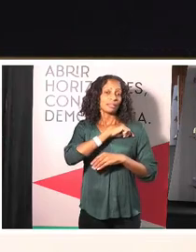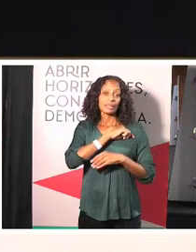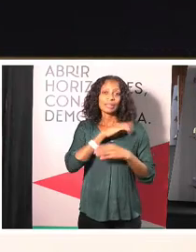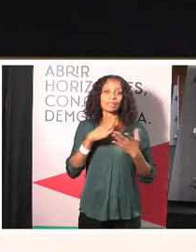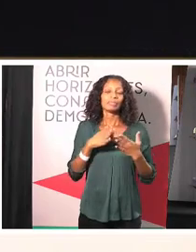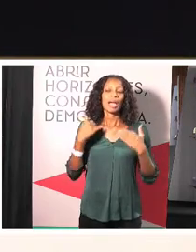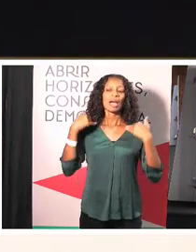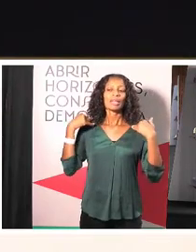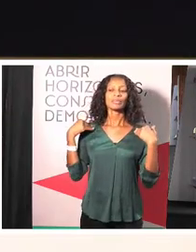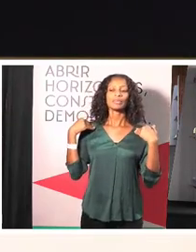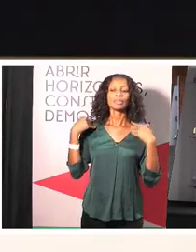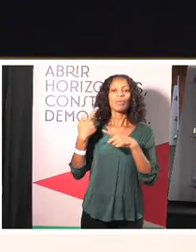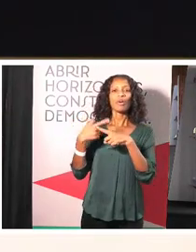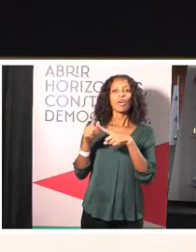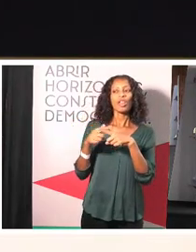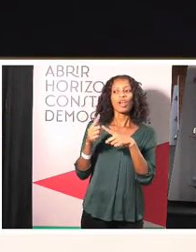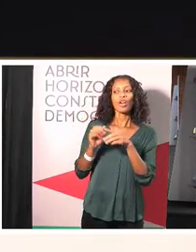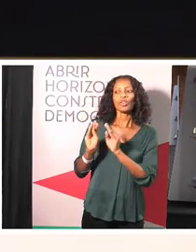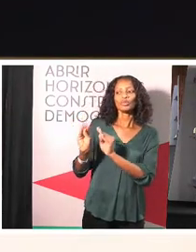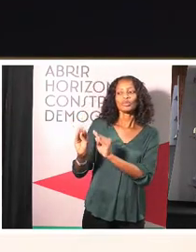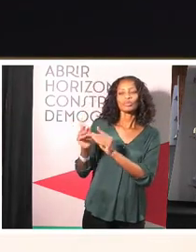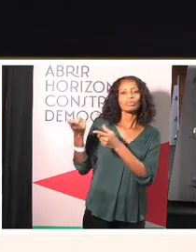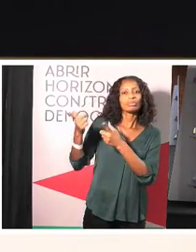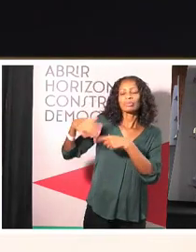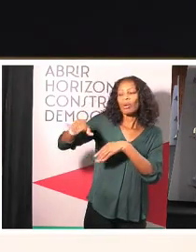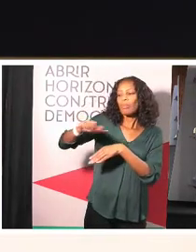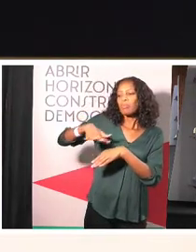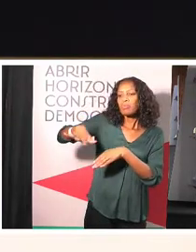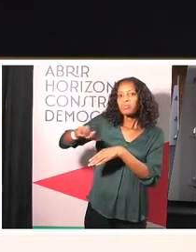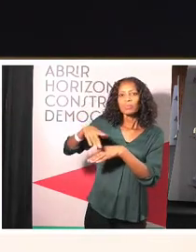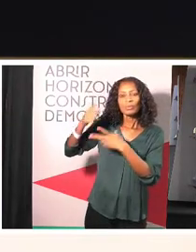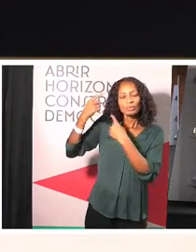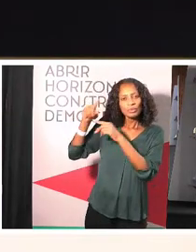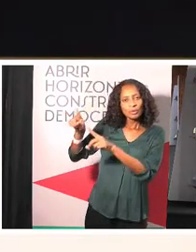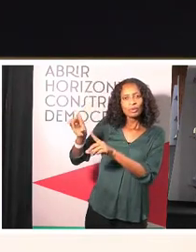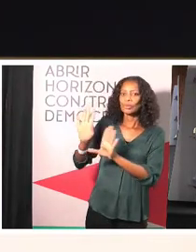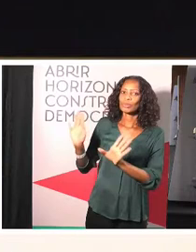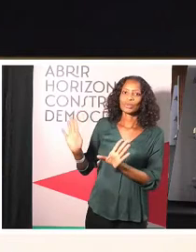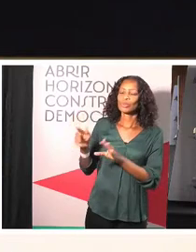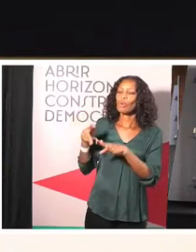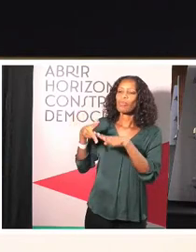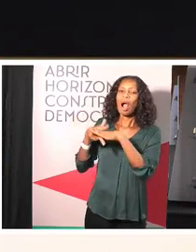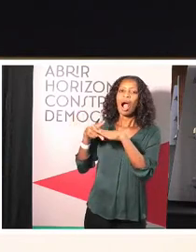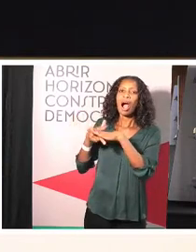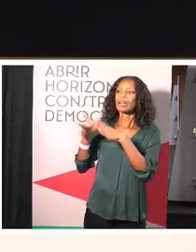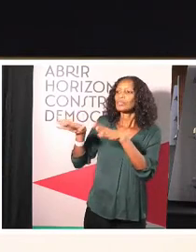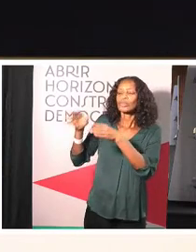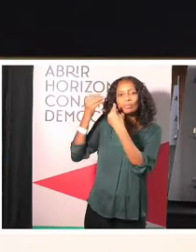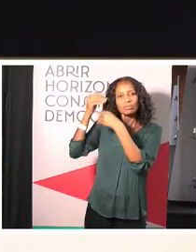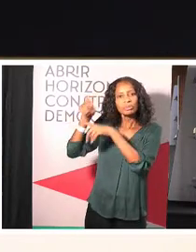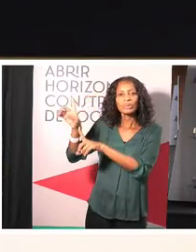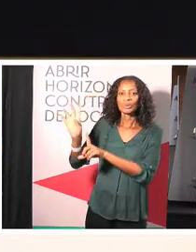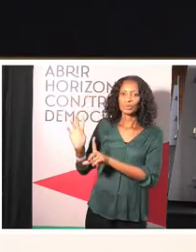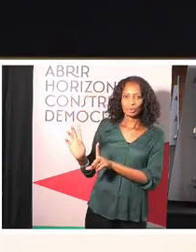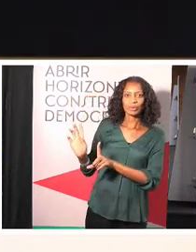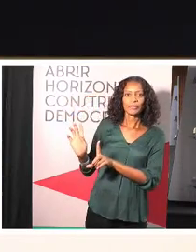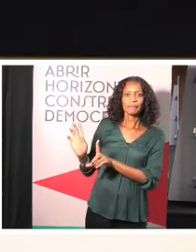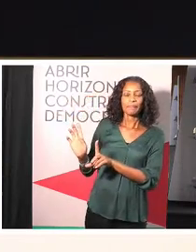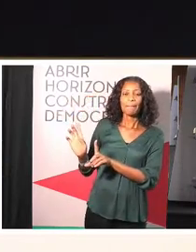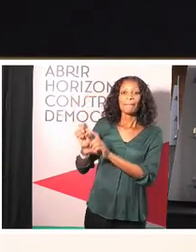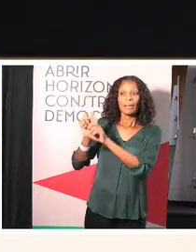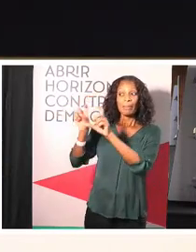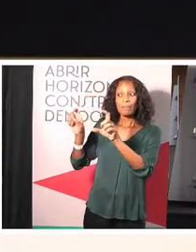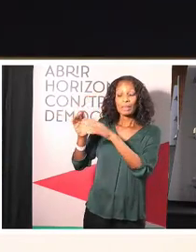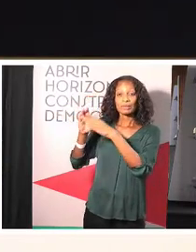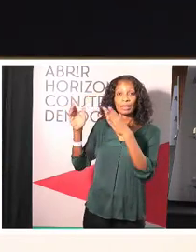aquello que sucede en sus propias propiedades o con las acciones que tienen en las grandes empresas.